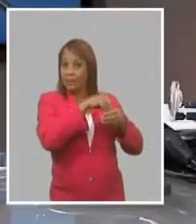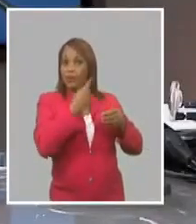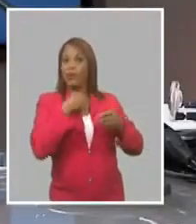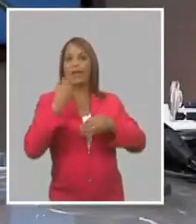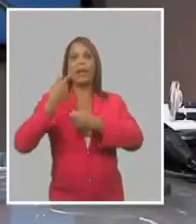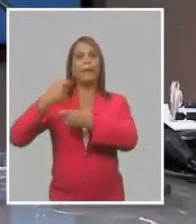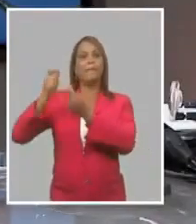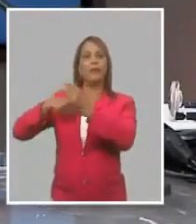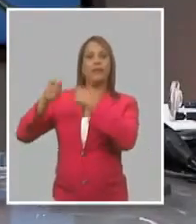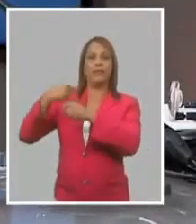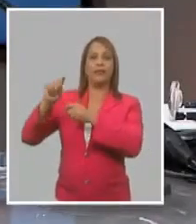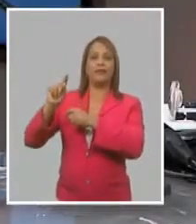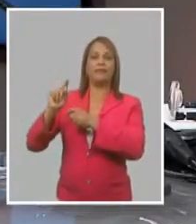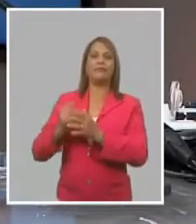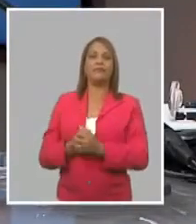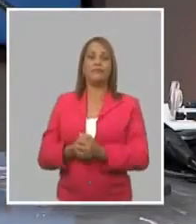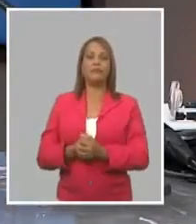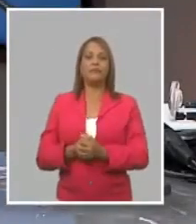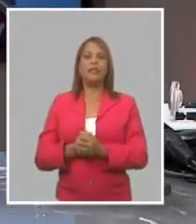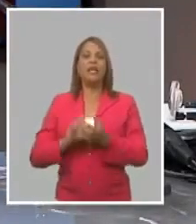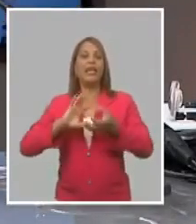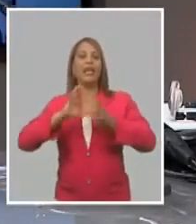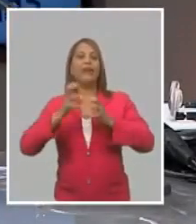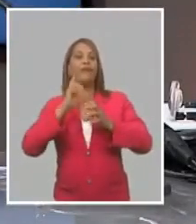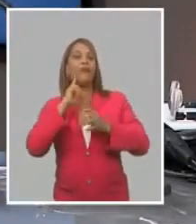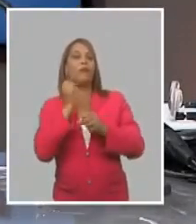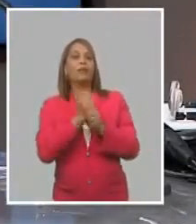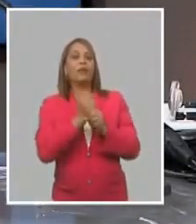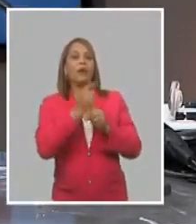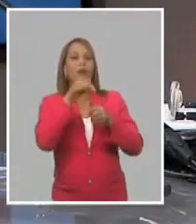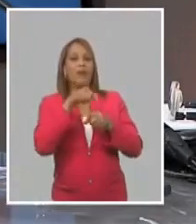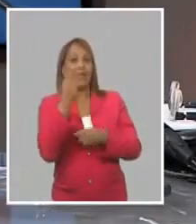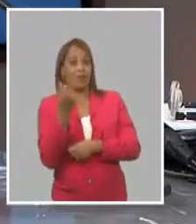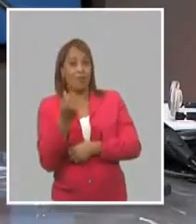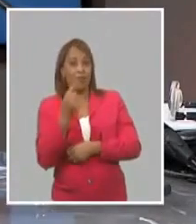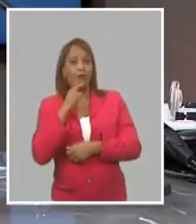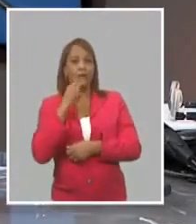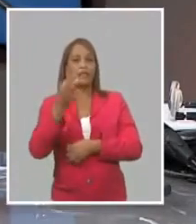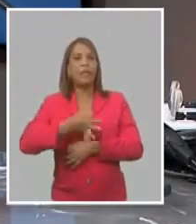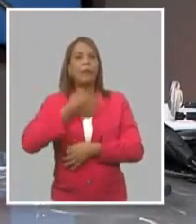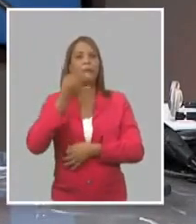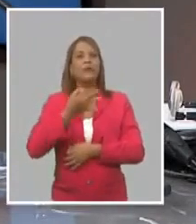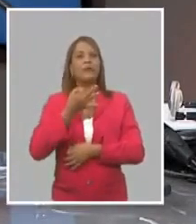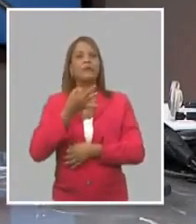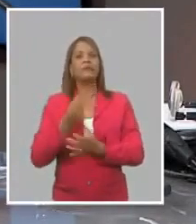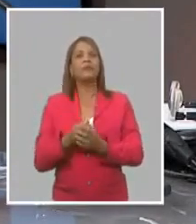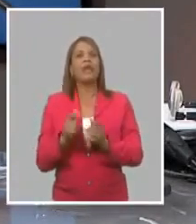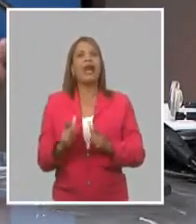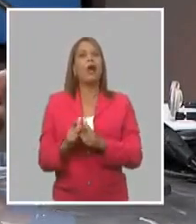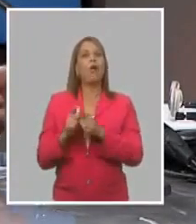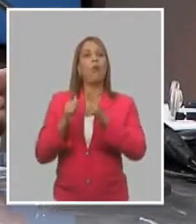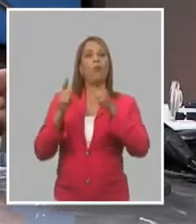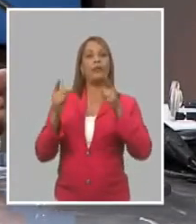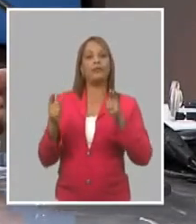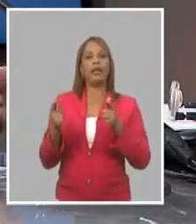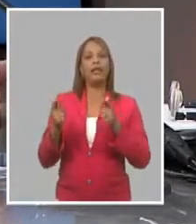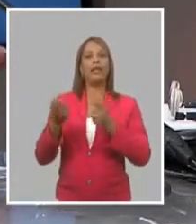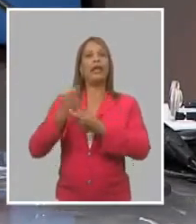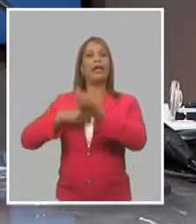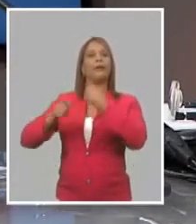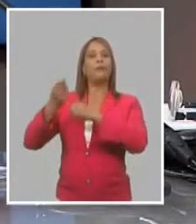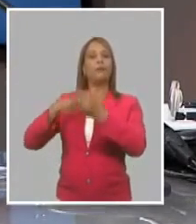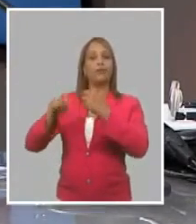exportar. Y por eso, en la estrategia económica, de lo que estamos hablando es de incrementar las